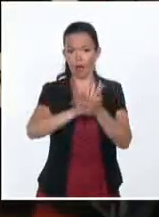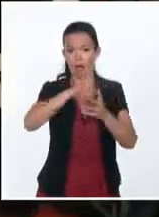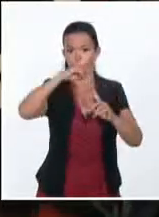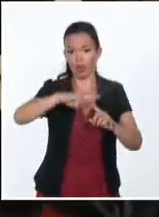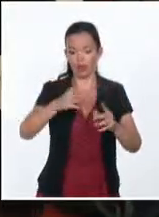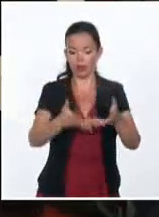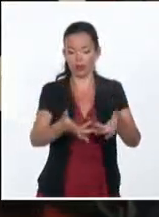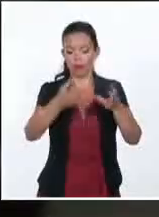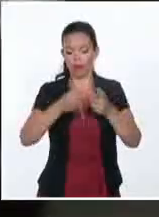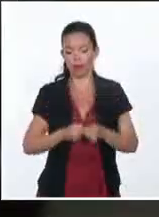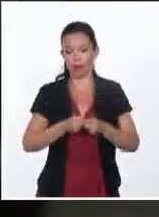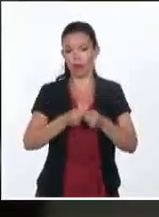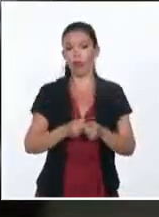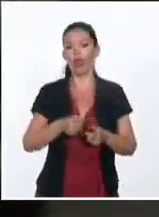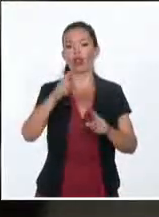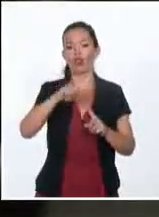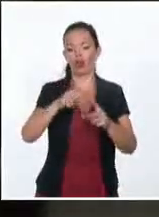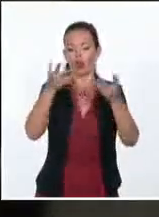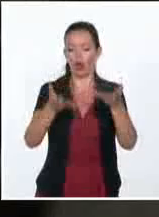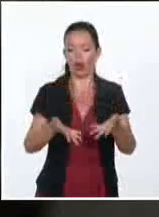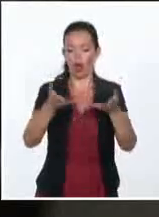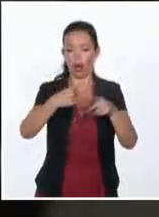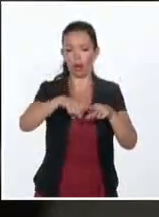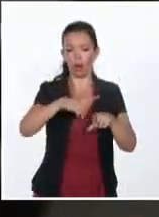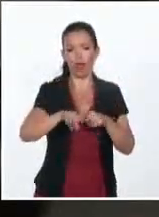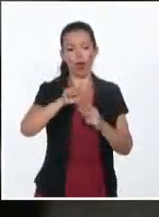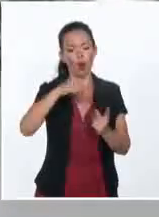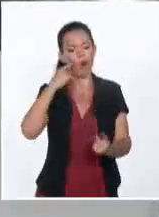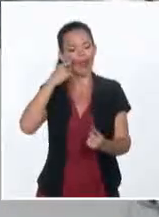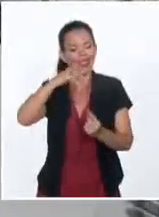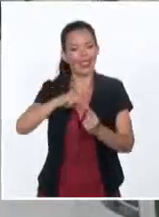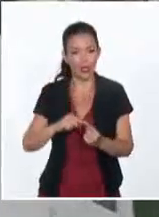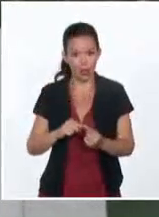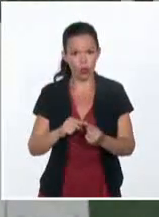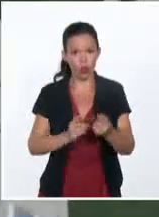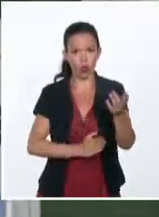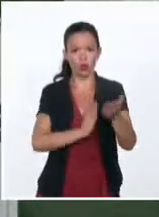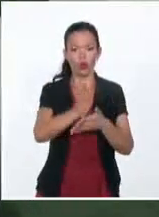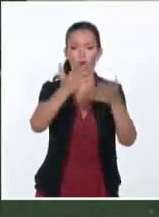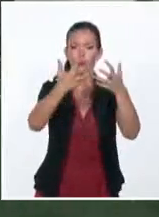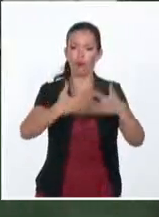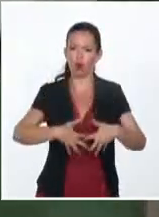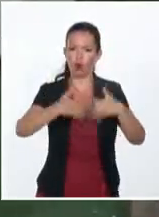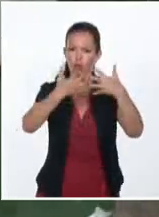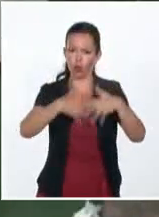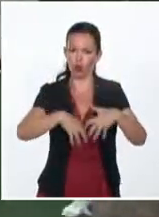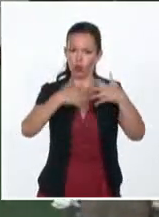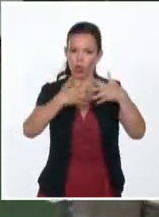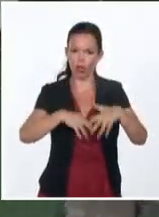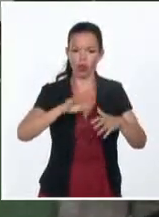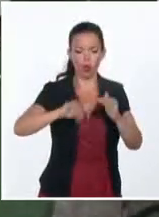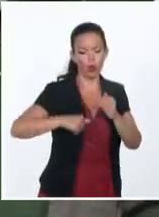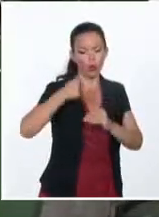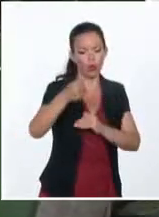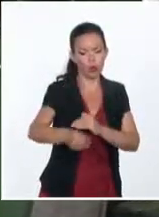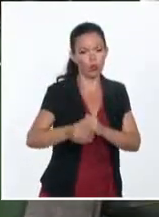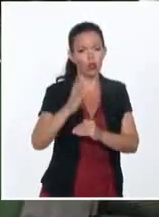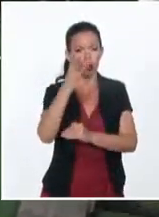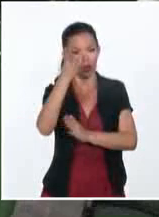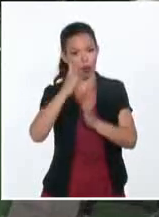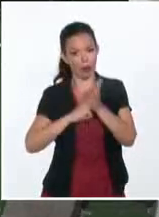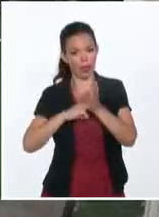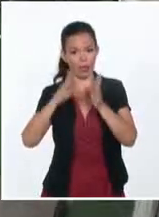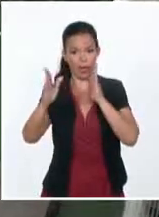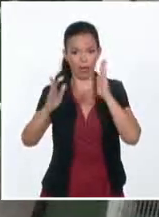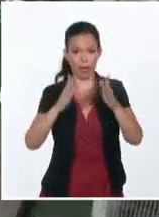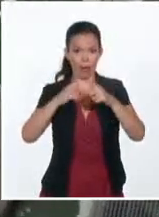materia prima, aspecto que asegura que la fábrica garantice estabilidad productiva para los venideros 3 meses. Aún así, la